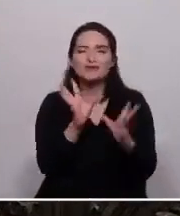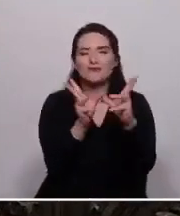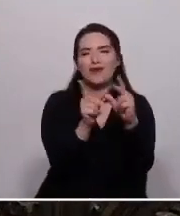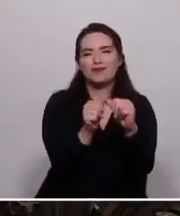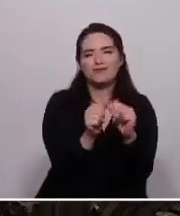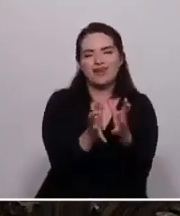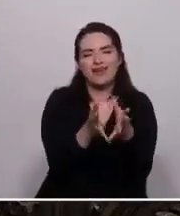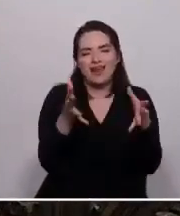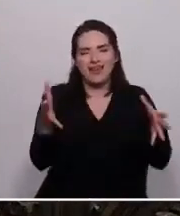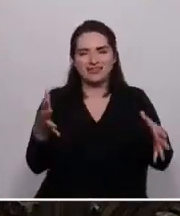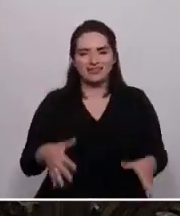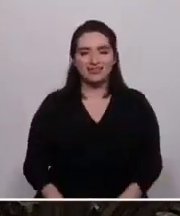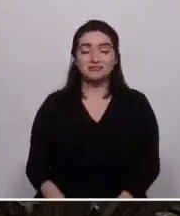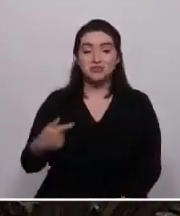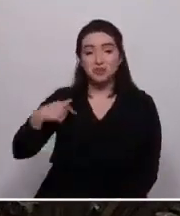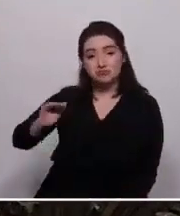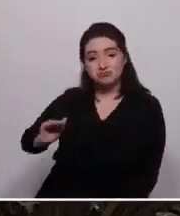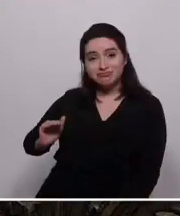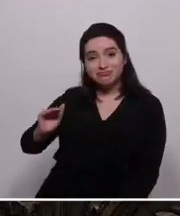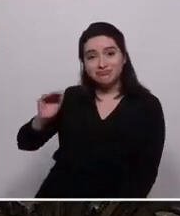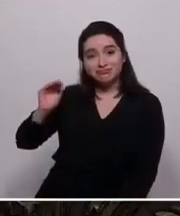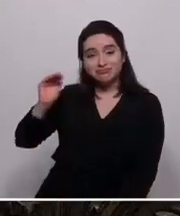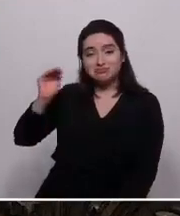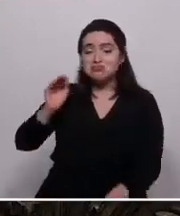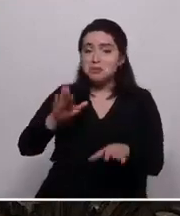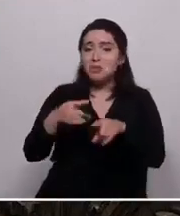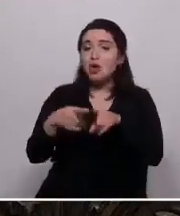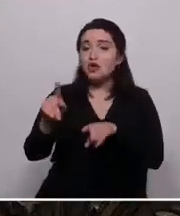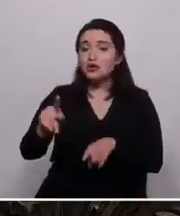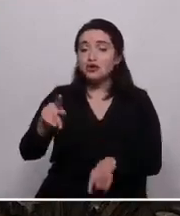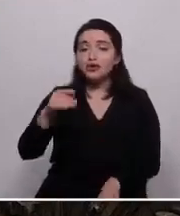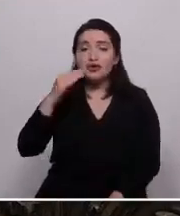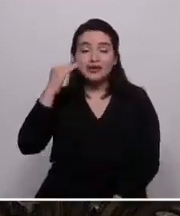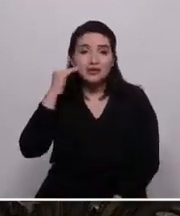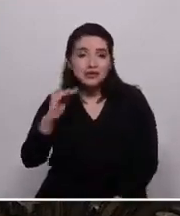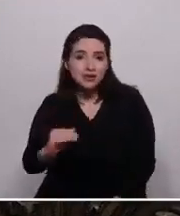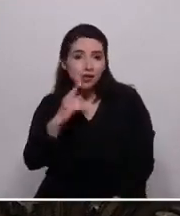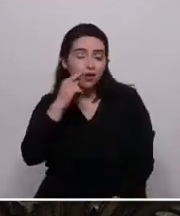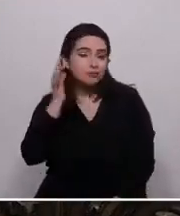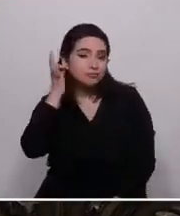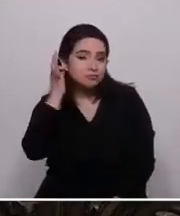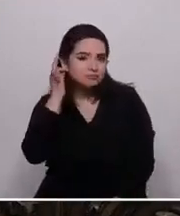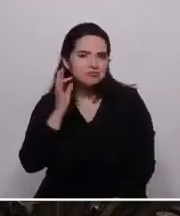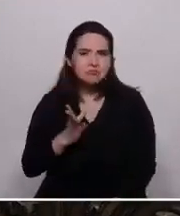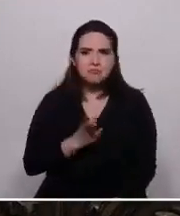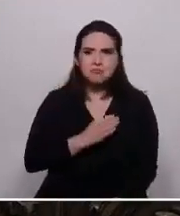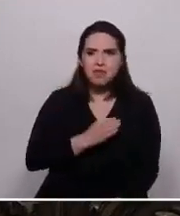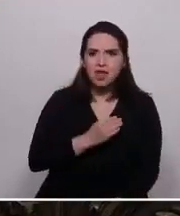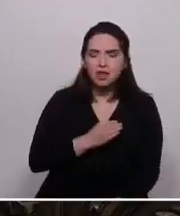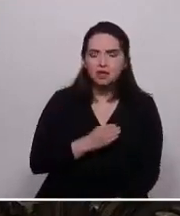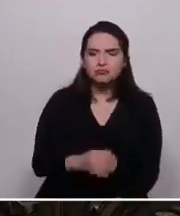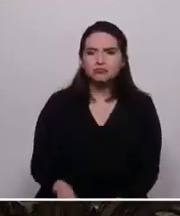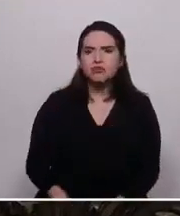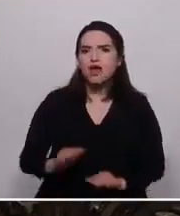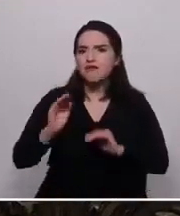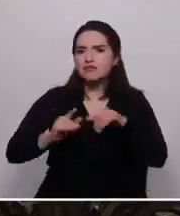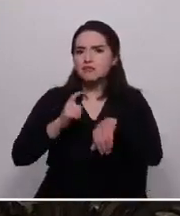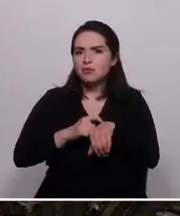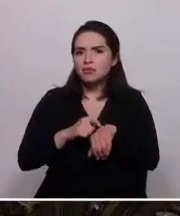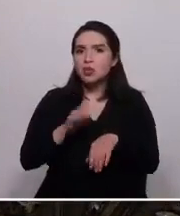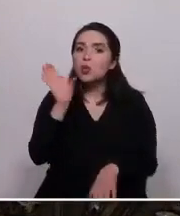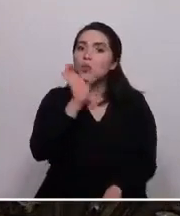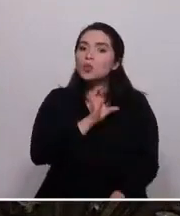familia. Crecí, sin embargo, como muchos otros niños, con miedo. Temía los momentos en que todo el curso se